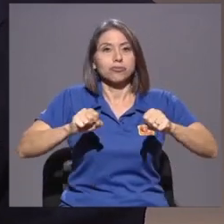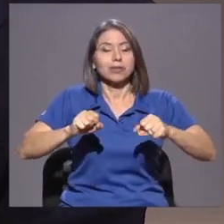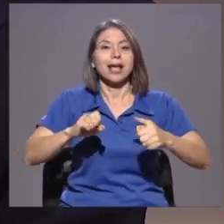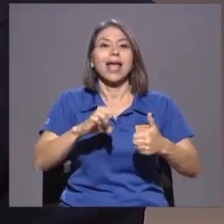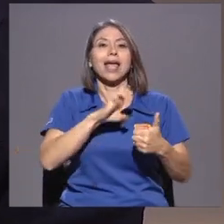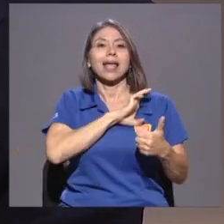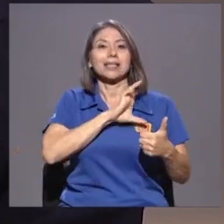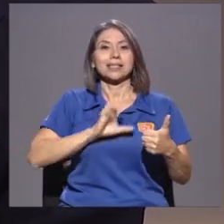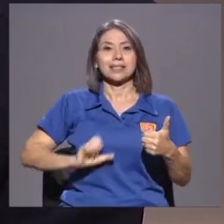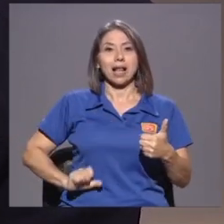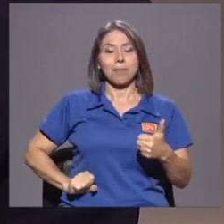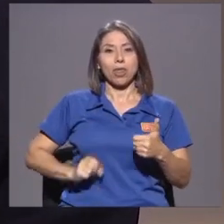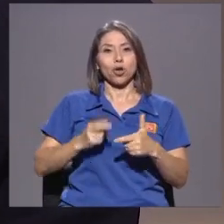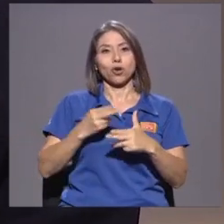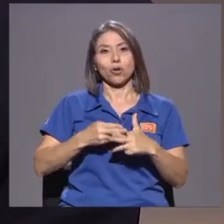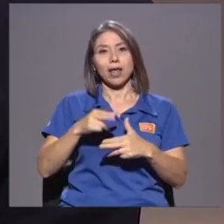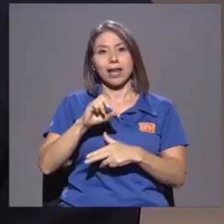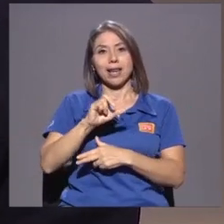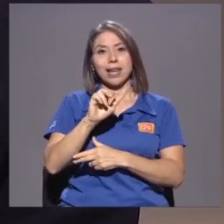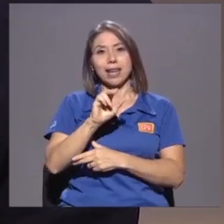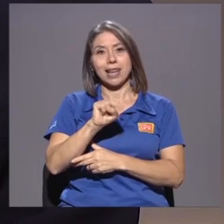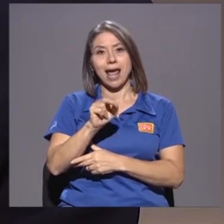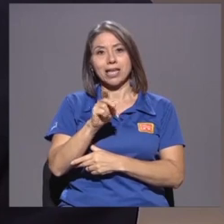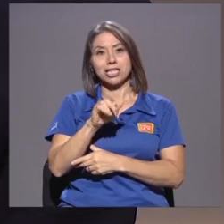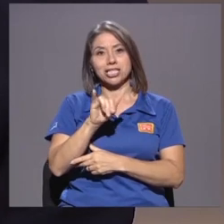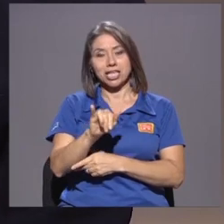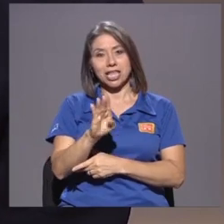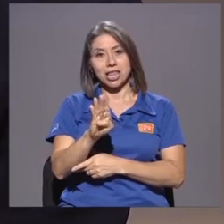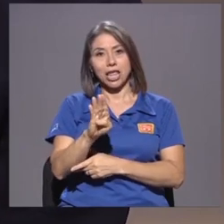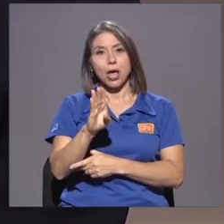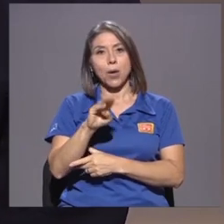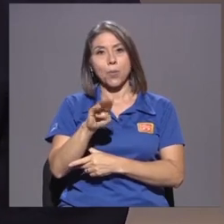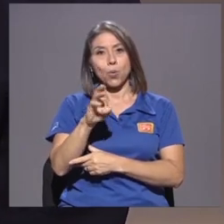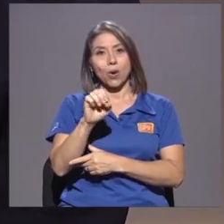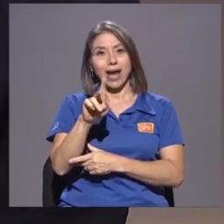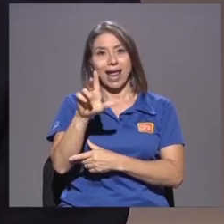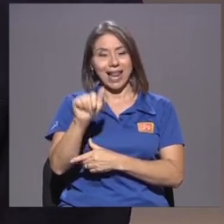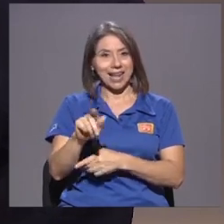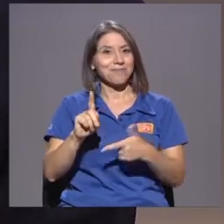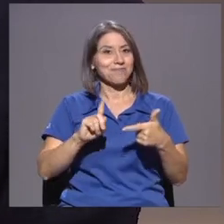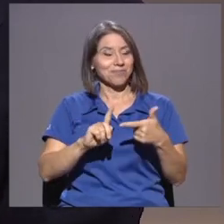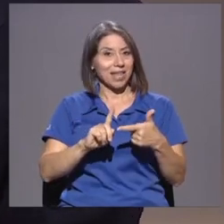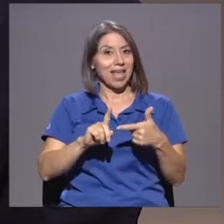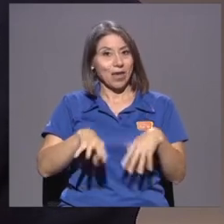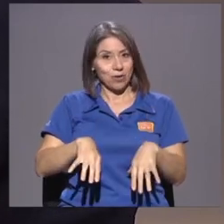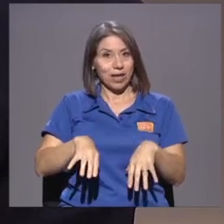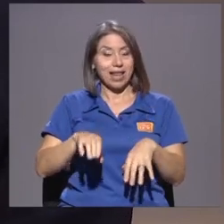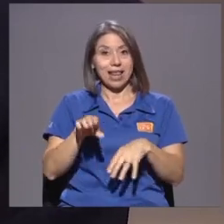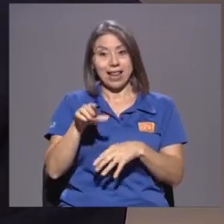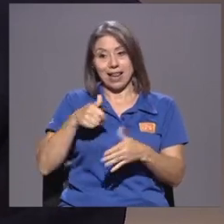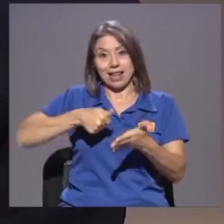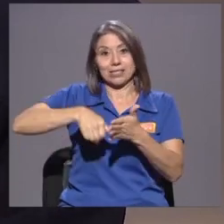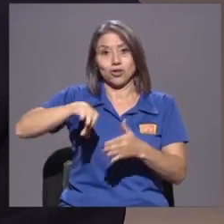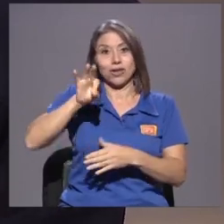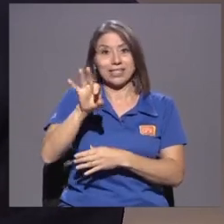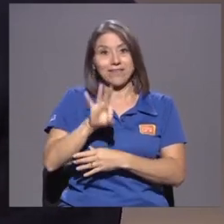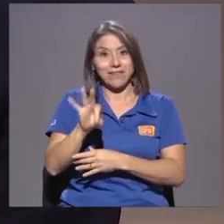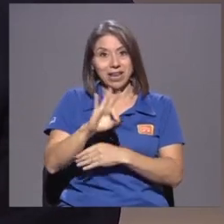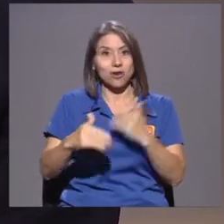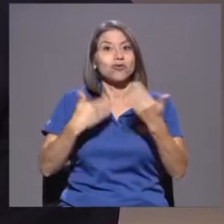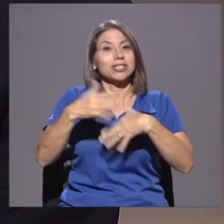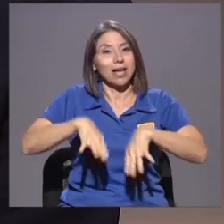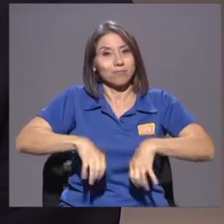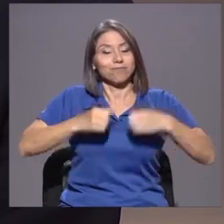dalí bukele las elecciones fueron en febrero la asunción de la presidencia fue el primero de junio luego en